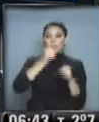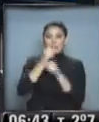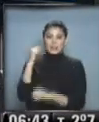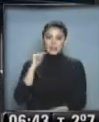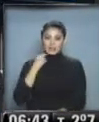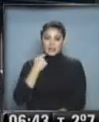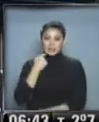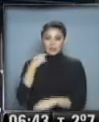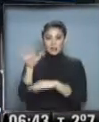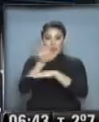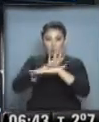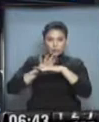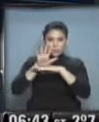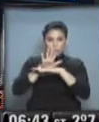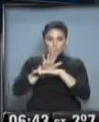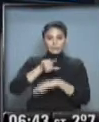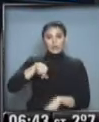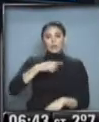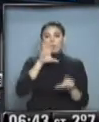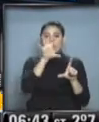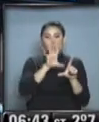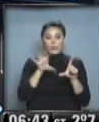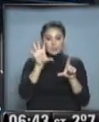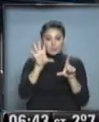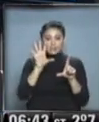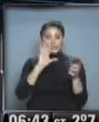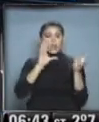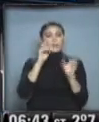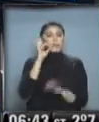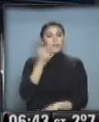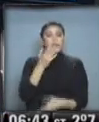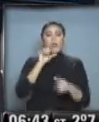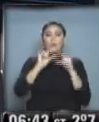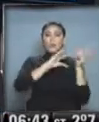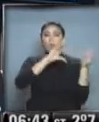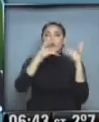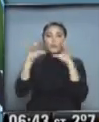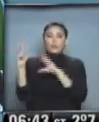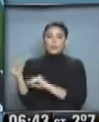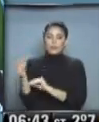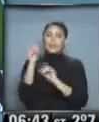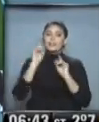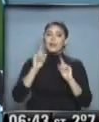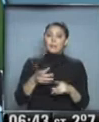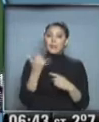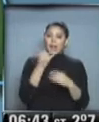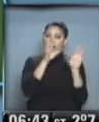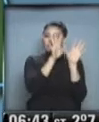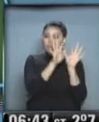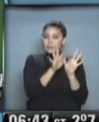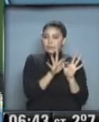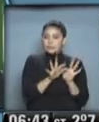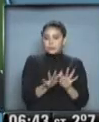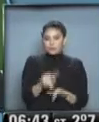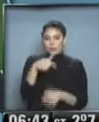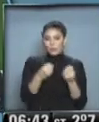grados en toda esta región. En la región de Cuyo, buen tiempo con aumentos temporarios de nubosidad. Allí también se están registrando algunas heladas moderadas